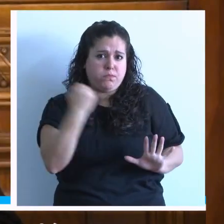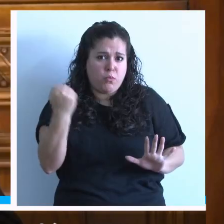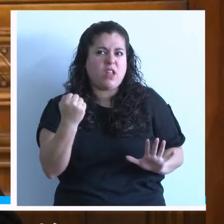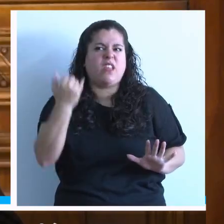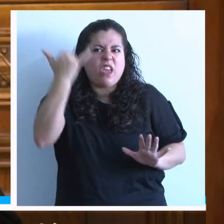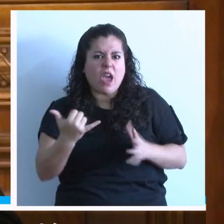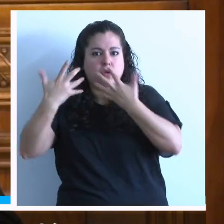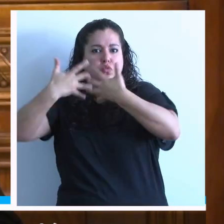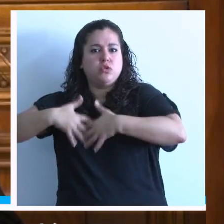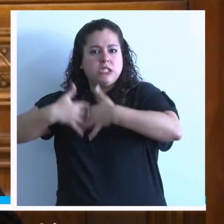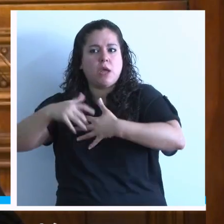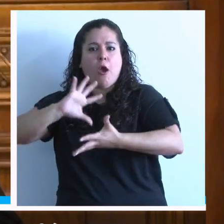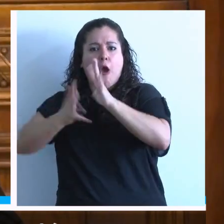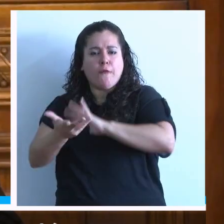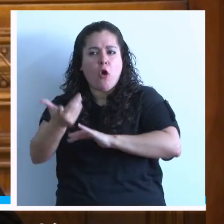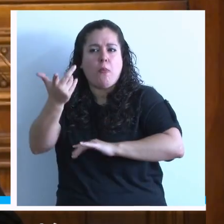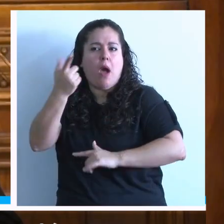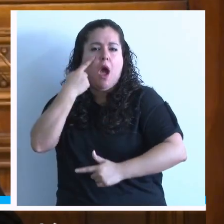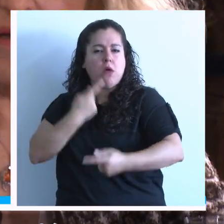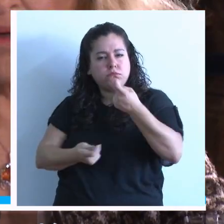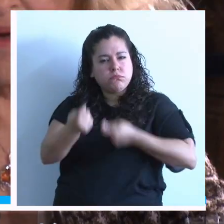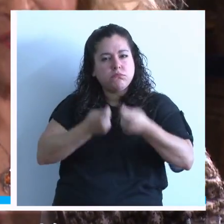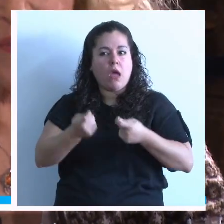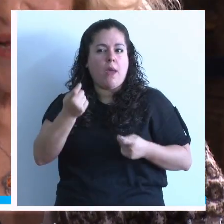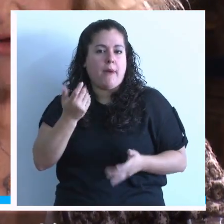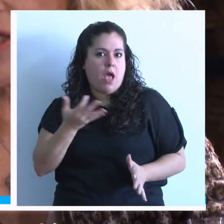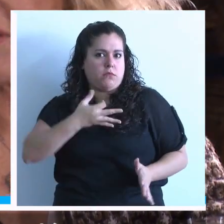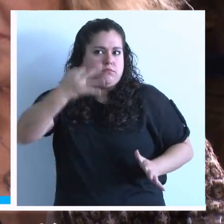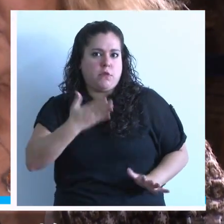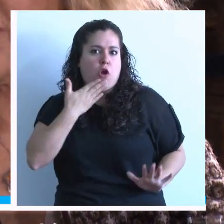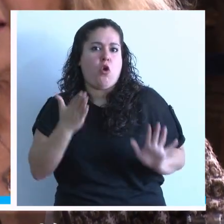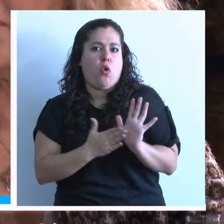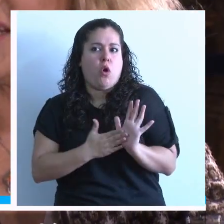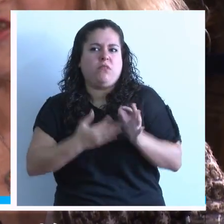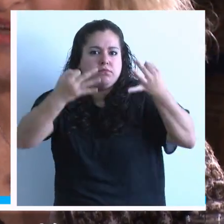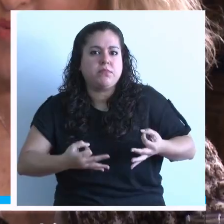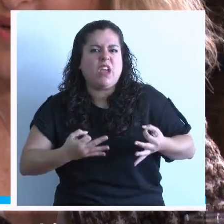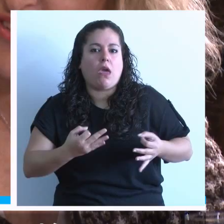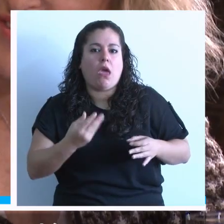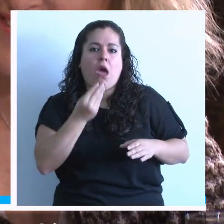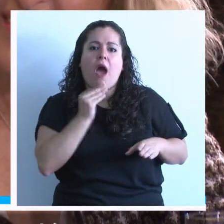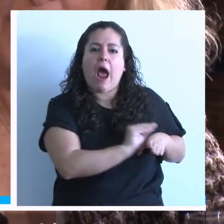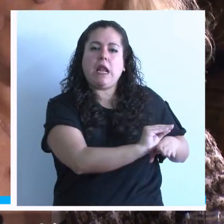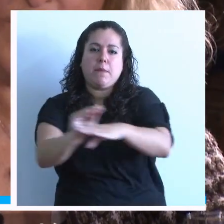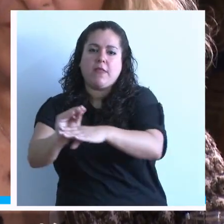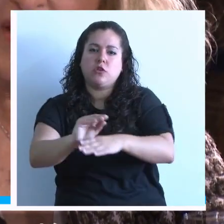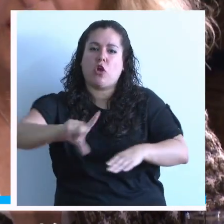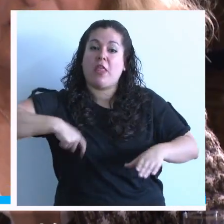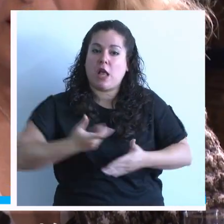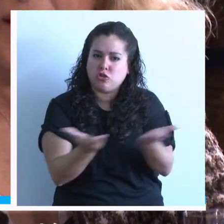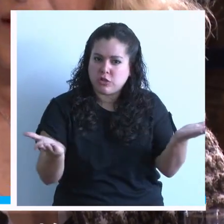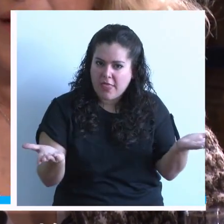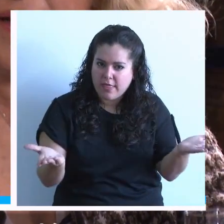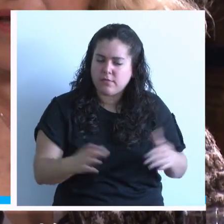pueda haber un sistema que permita garantizar varias cosas. En primer lugar, la alimentación de la población, ¿no? Pero